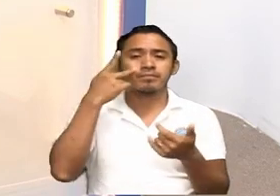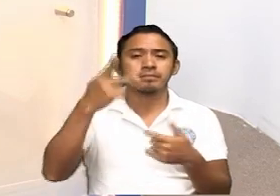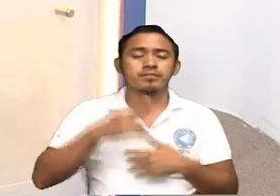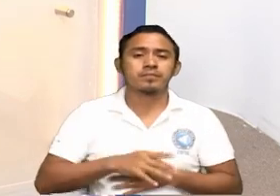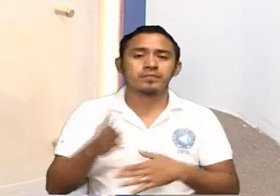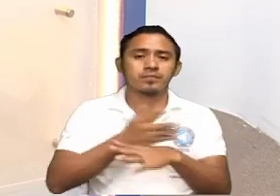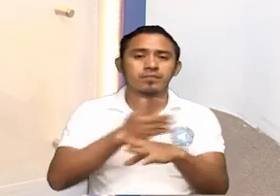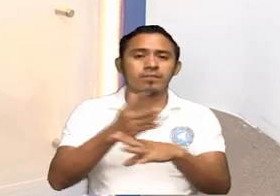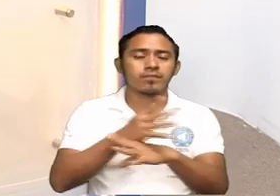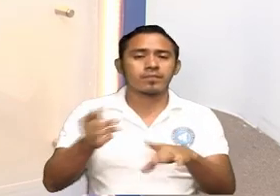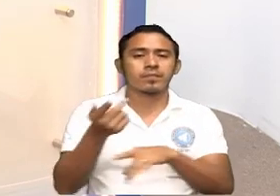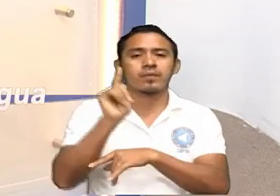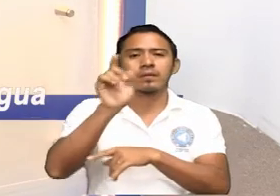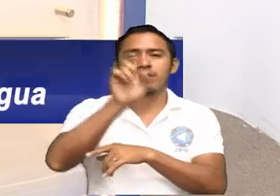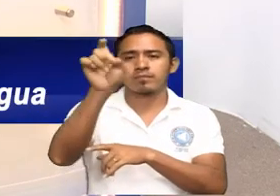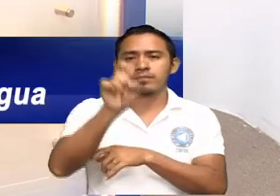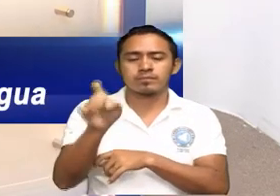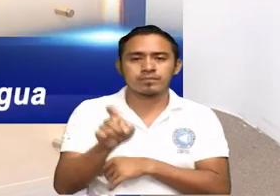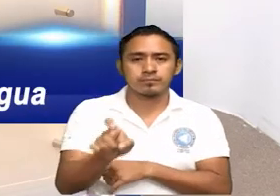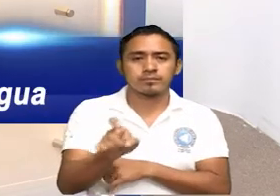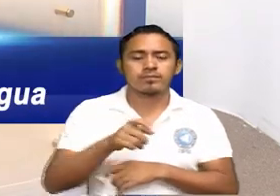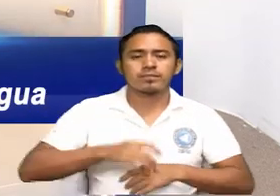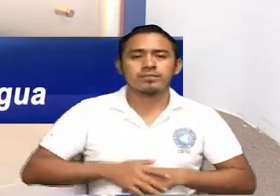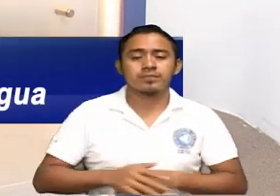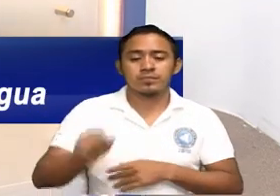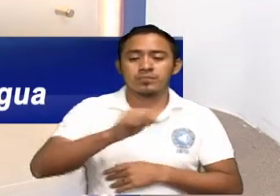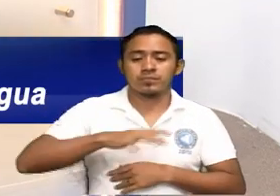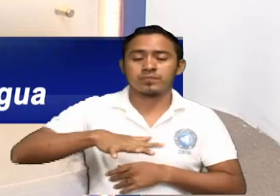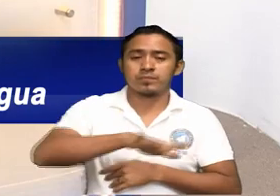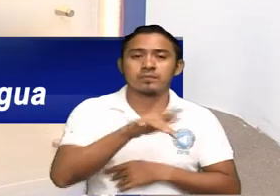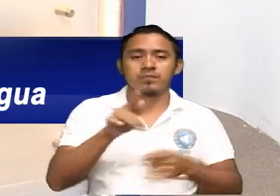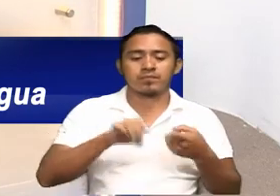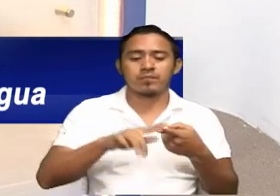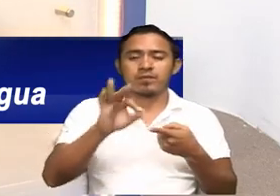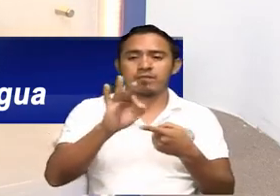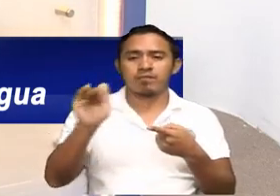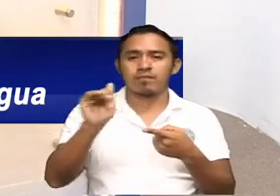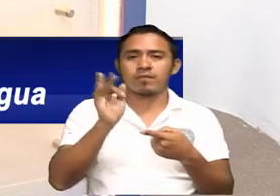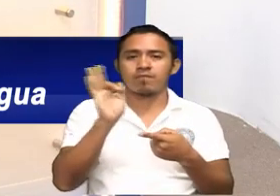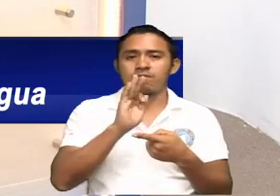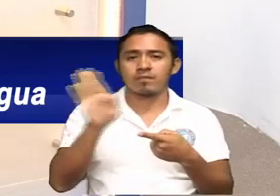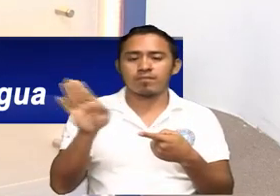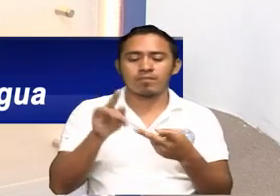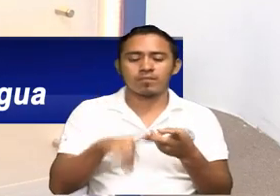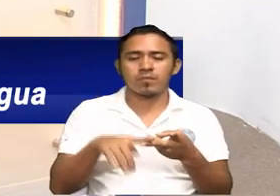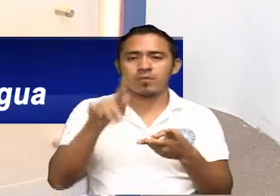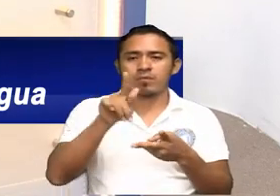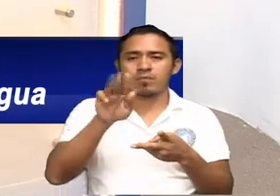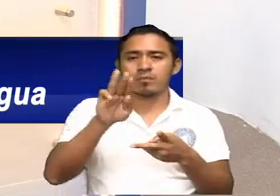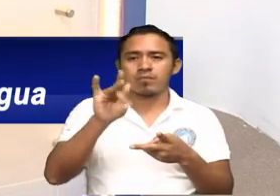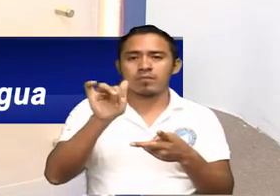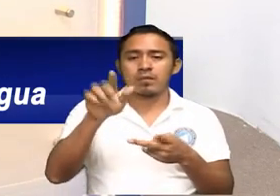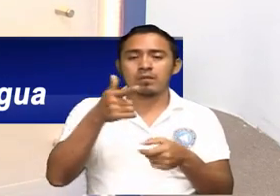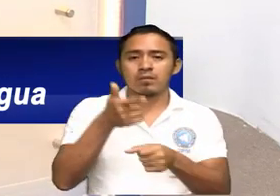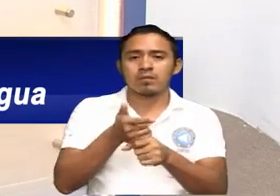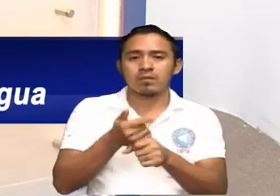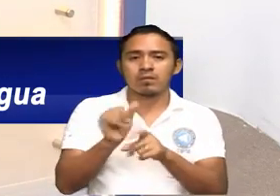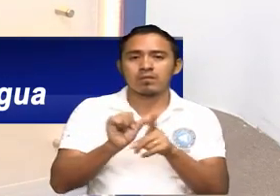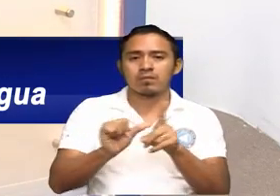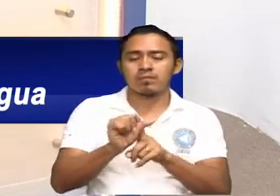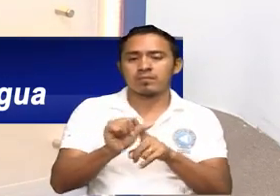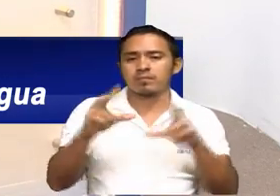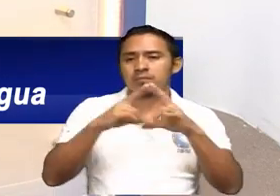nuestra transmisión simultánea en nuestras redes sociales de Facebook y Twitter, en donde usted nos puede encontrar con el nombre Canal Parlamentario